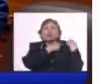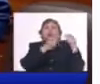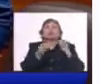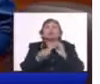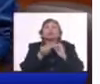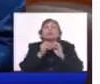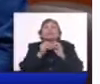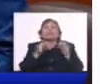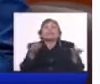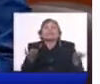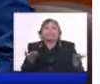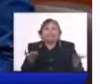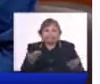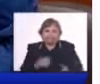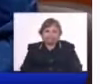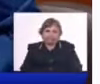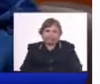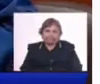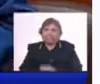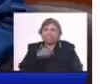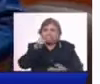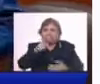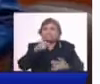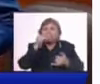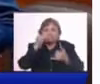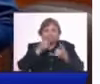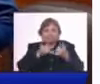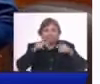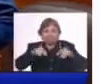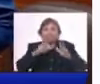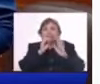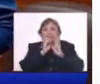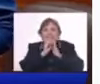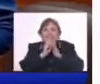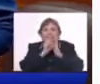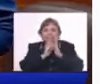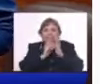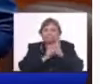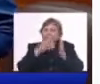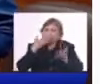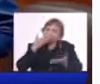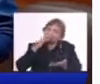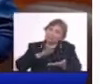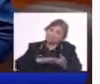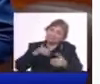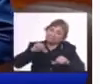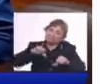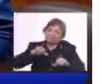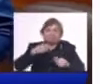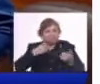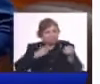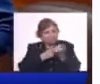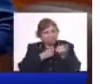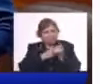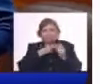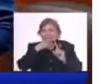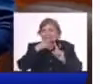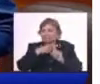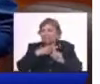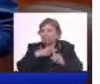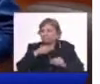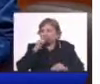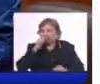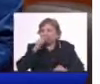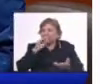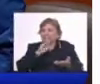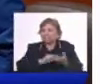salida. Y creo que ahí termina siendo este dictamen lo menos malo, por lo cual yo voy a apoyar y voy a votar a favor. Pero